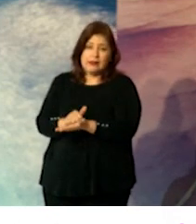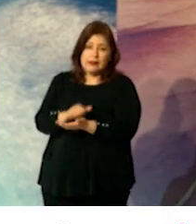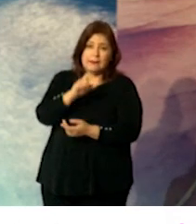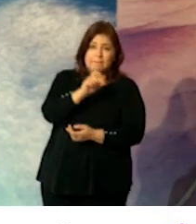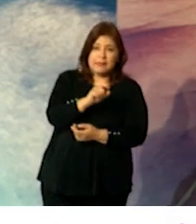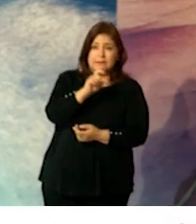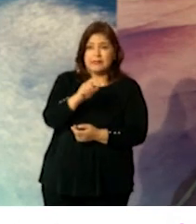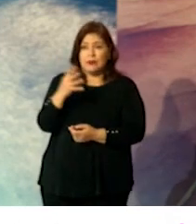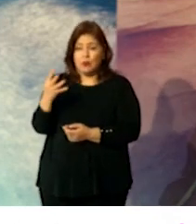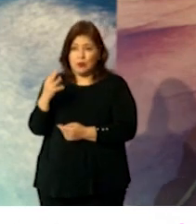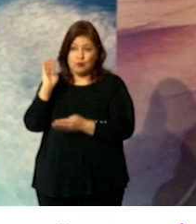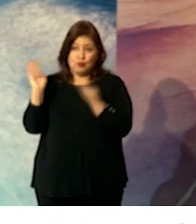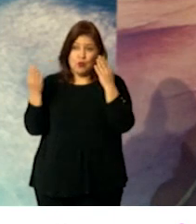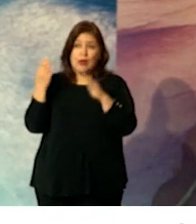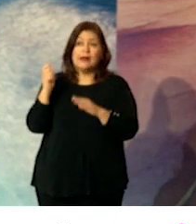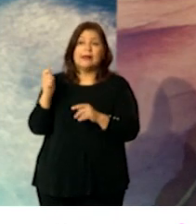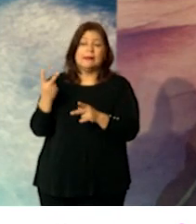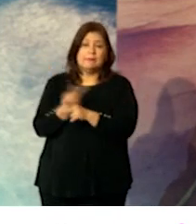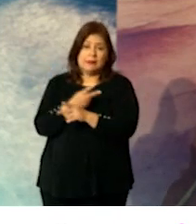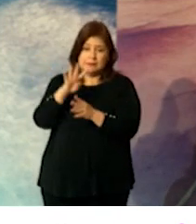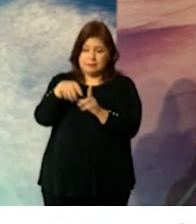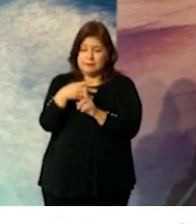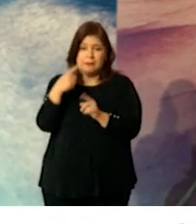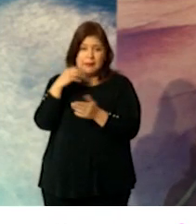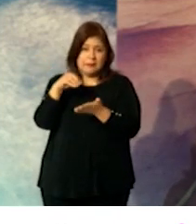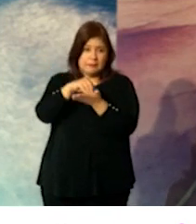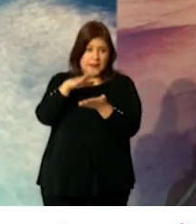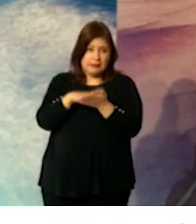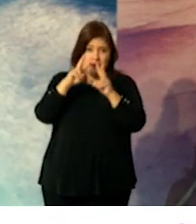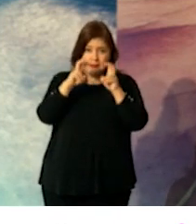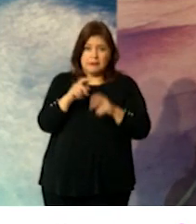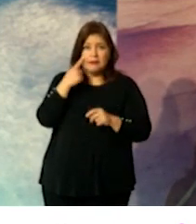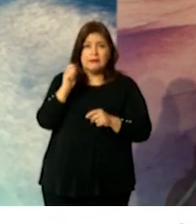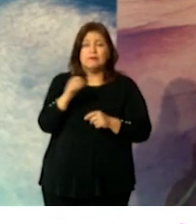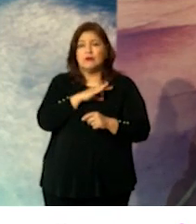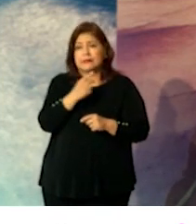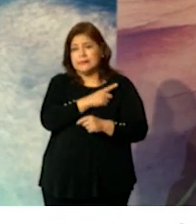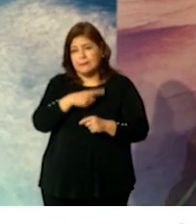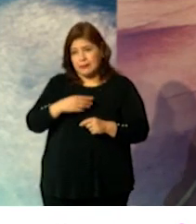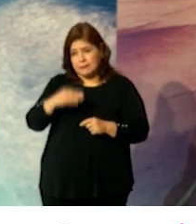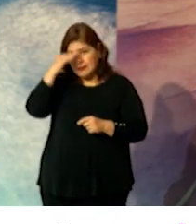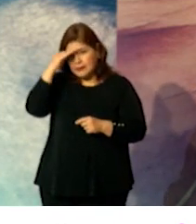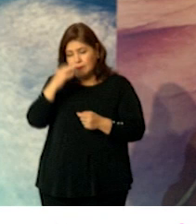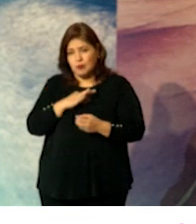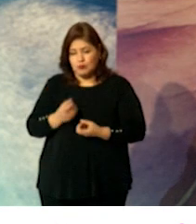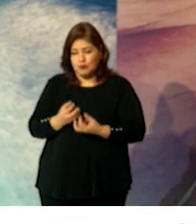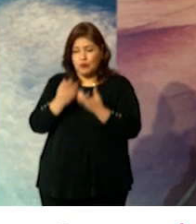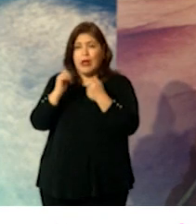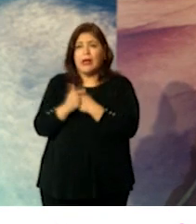2024 mundial, que significa también repensar esto de la ebullición global. ¿Qué es la ebullición global?